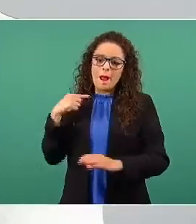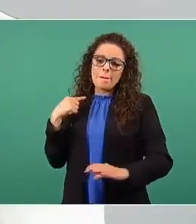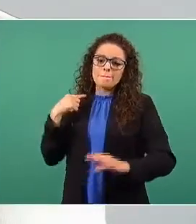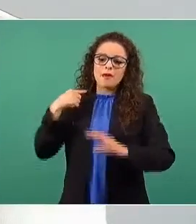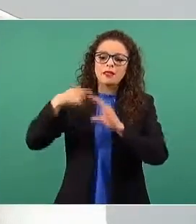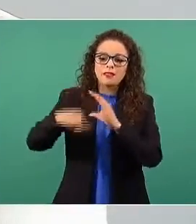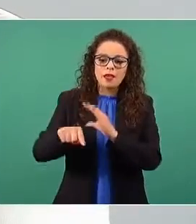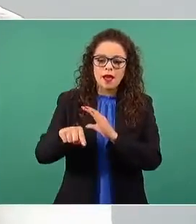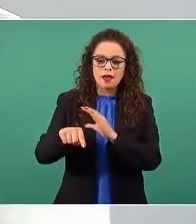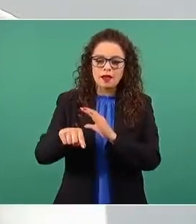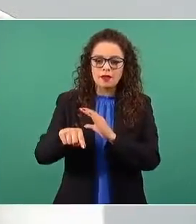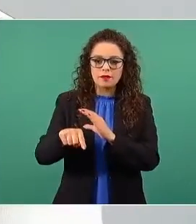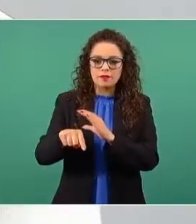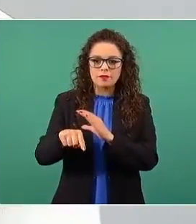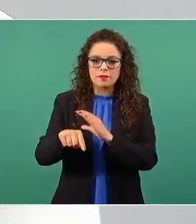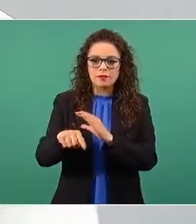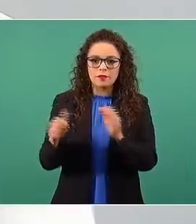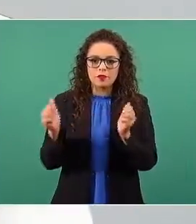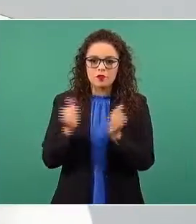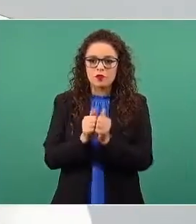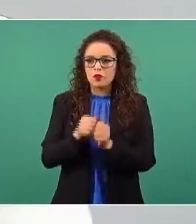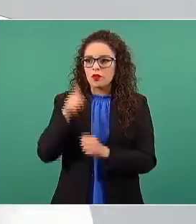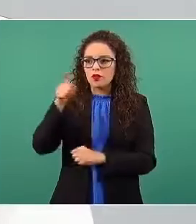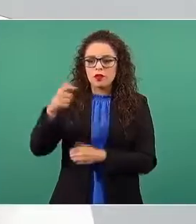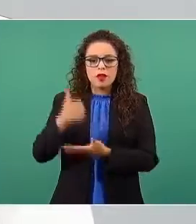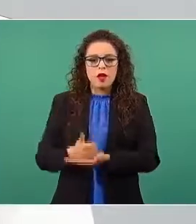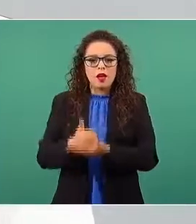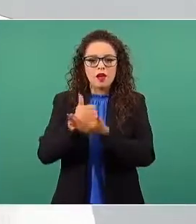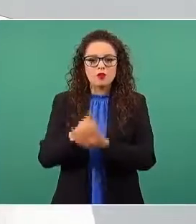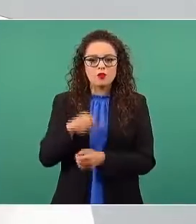través de este asistente virtual